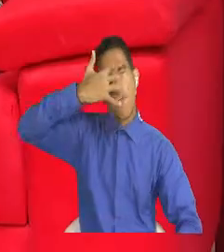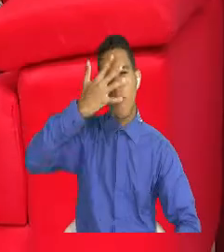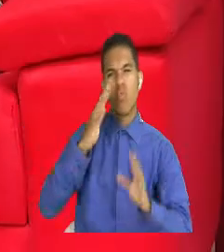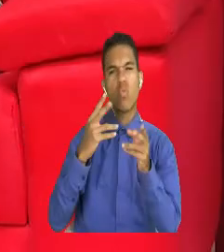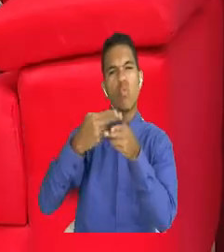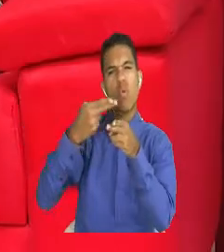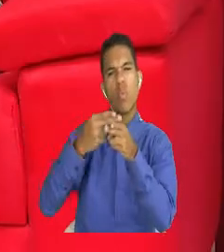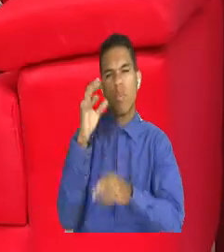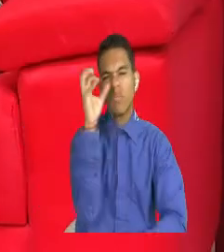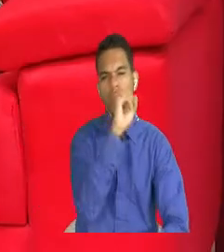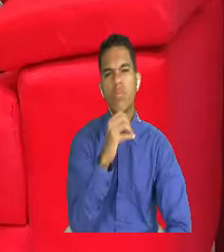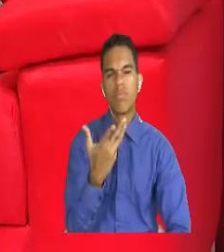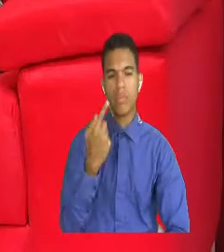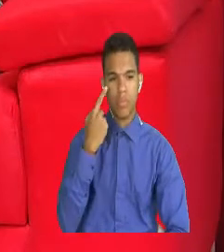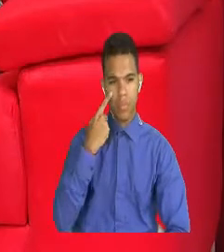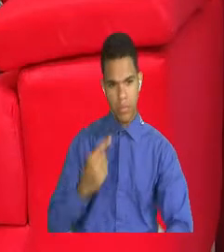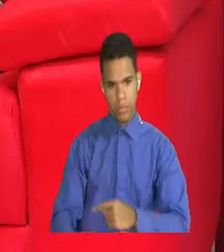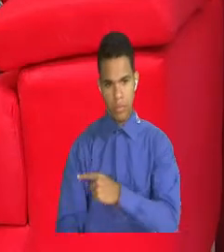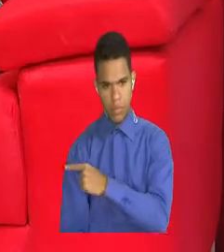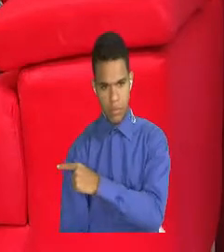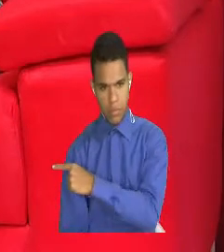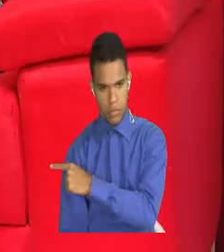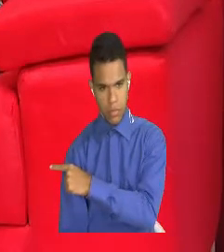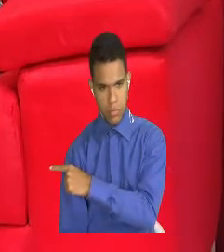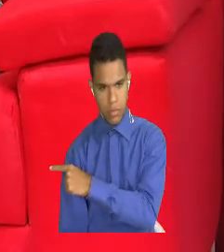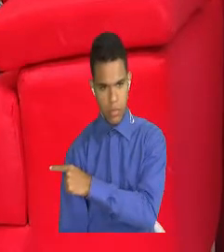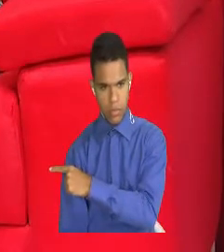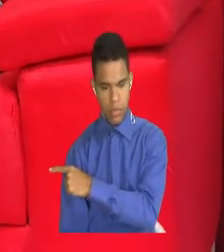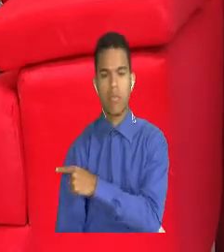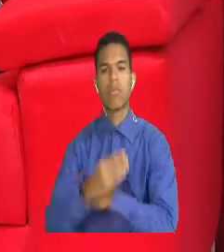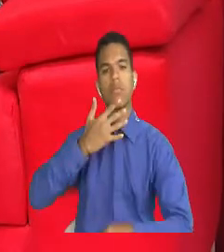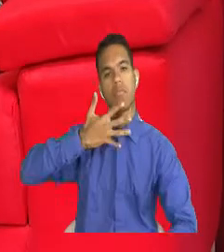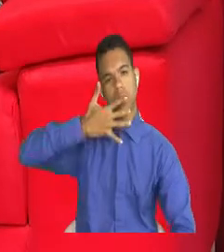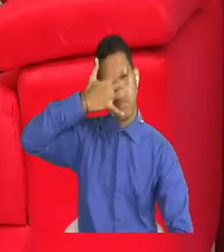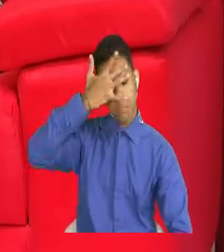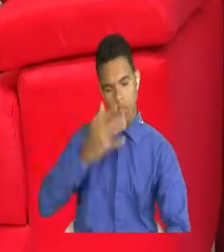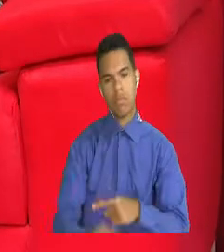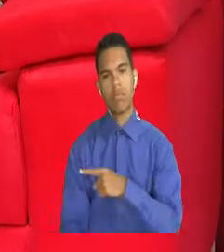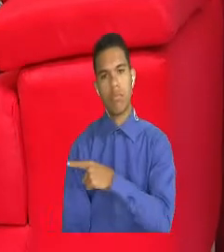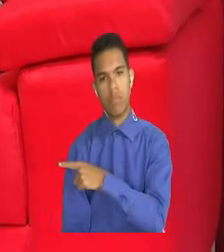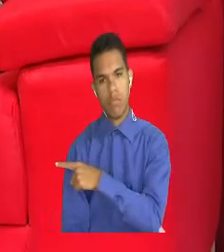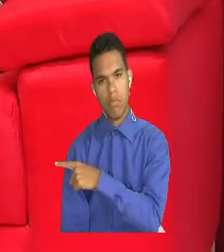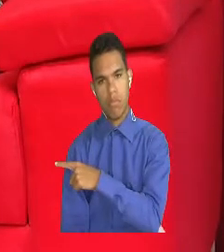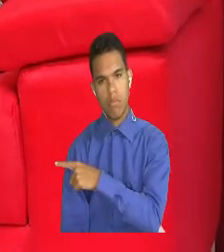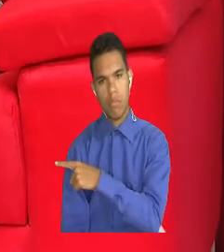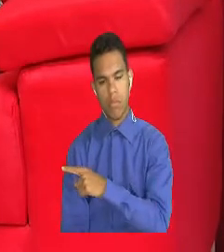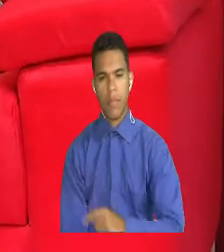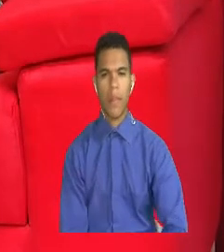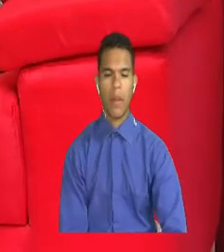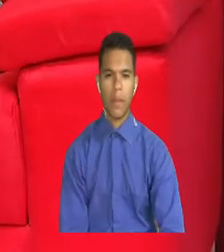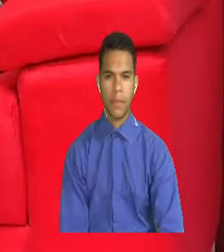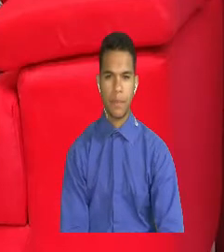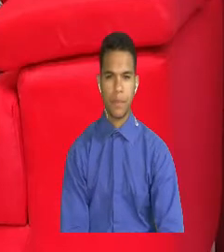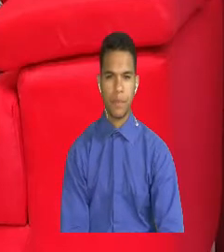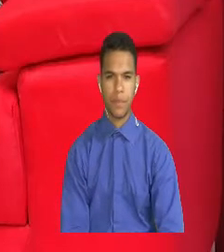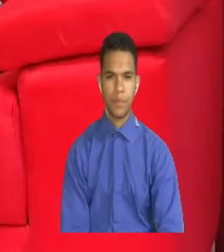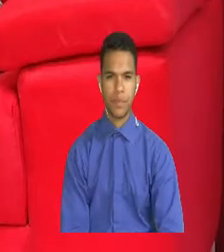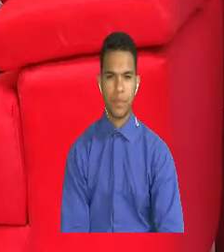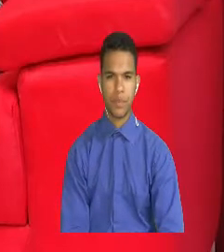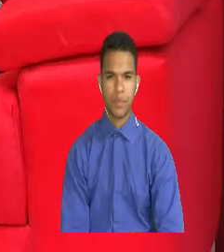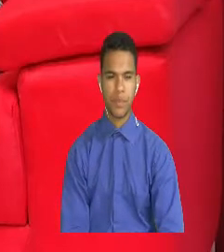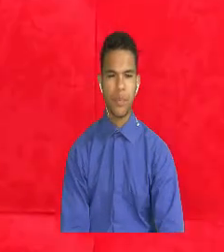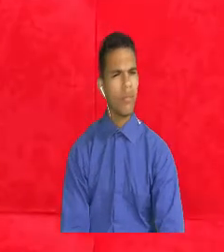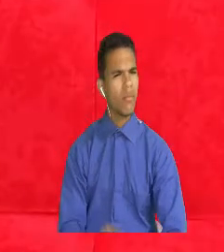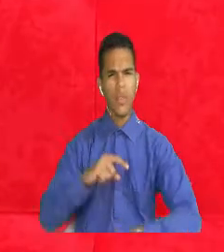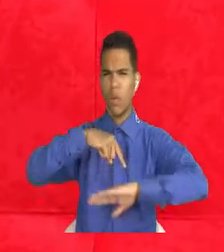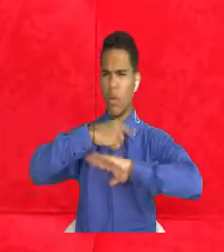nos pueden encontrar como Personalizado Store. Stores, escriben para que sea como más fácil encontrarnos. Ahí encontrarán todos